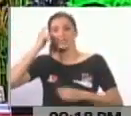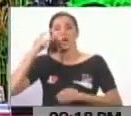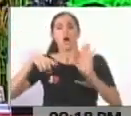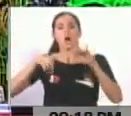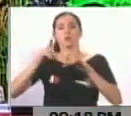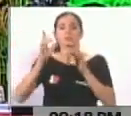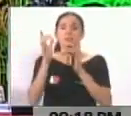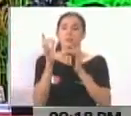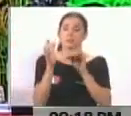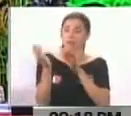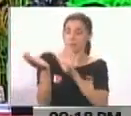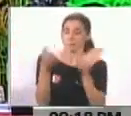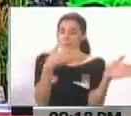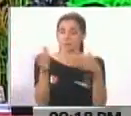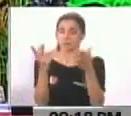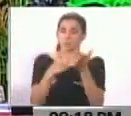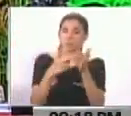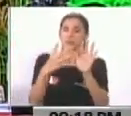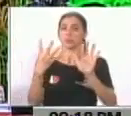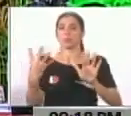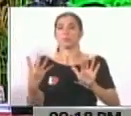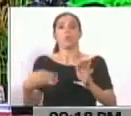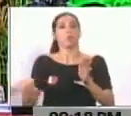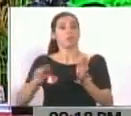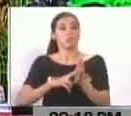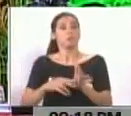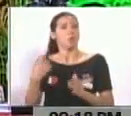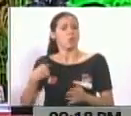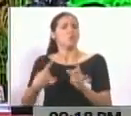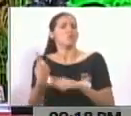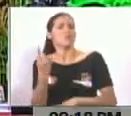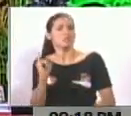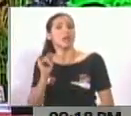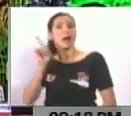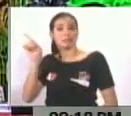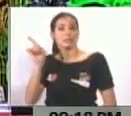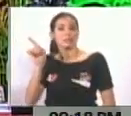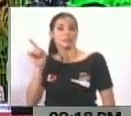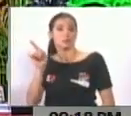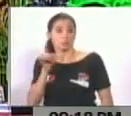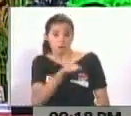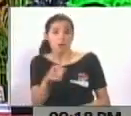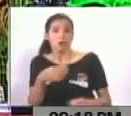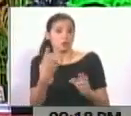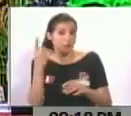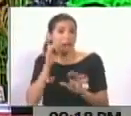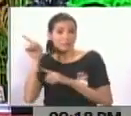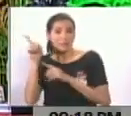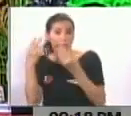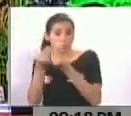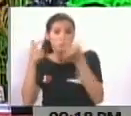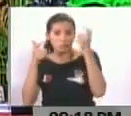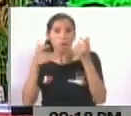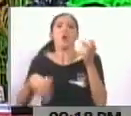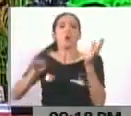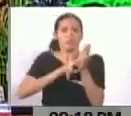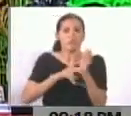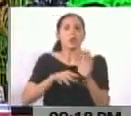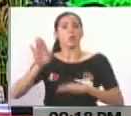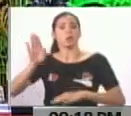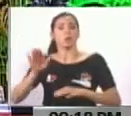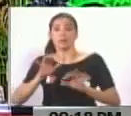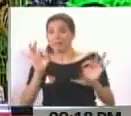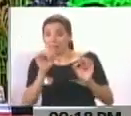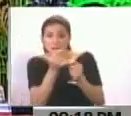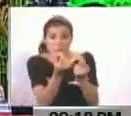de 2009, volvamos a jurar. Los que no estuvieron, juremos por primera vez, pero llevemos ese juramento en el corazón. Vamos a escuchar al comandante Hugo